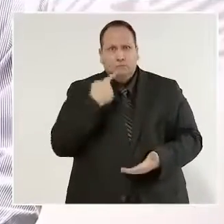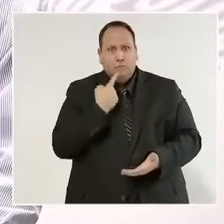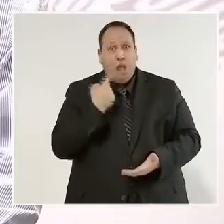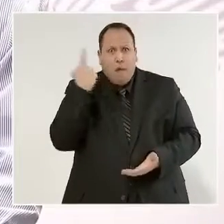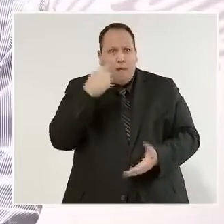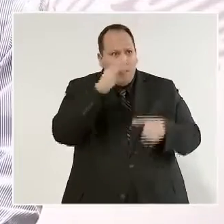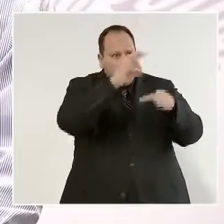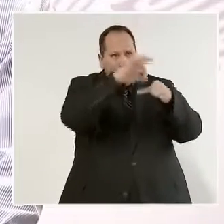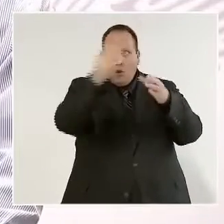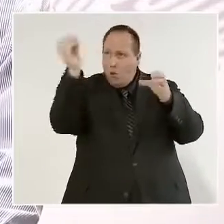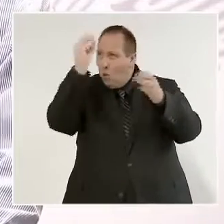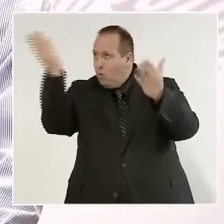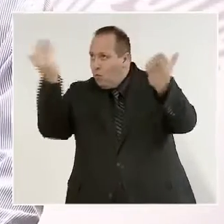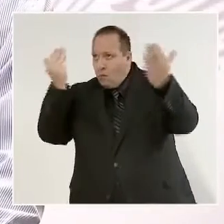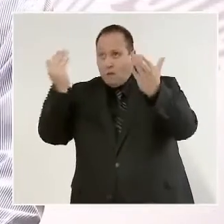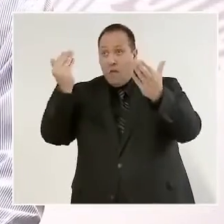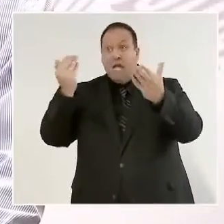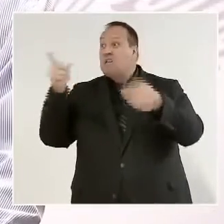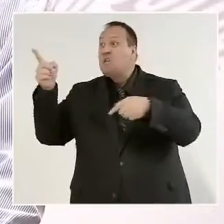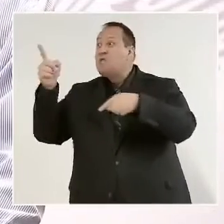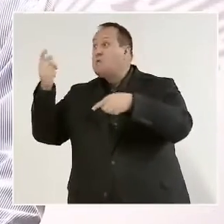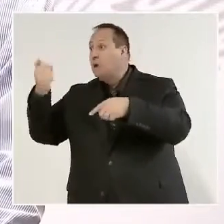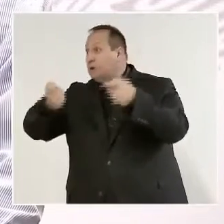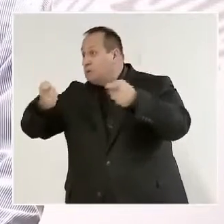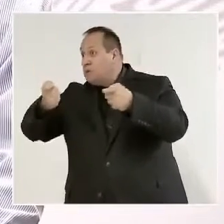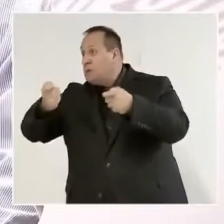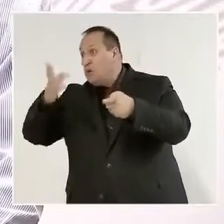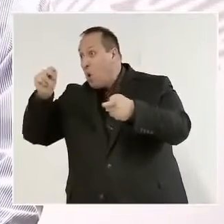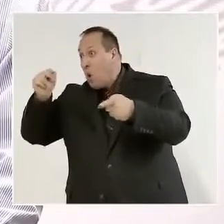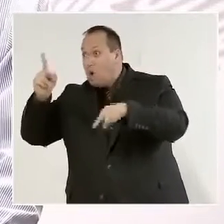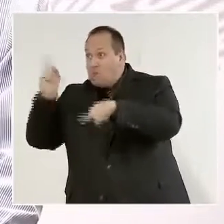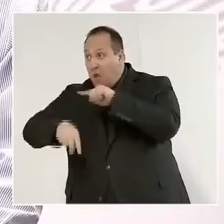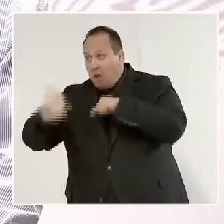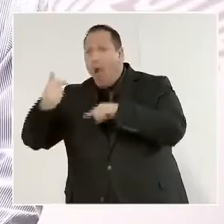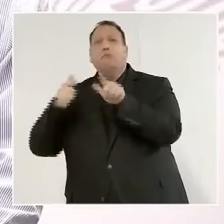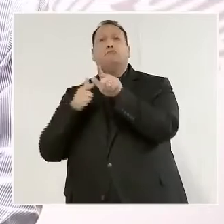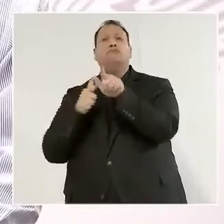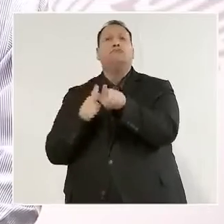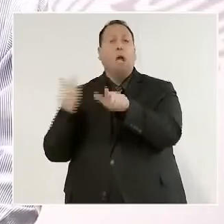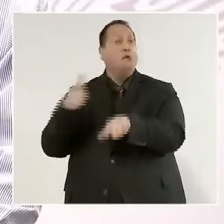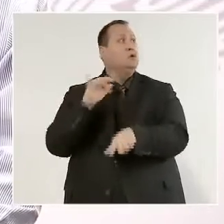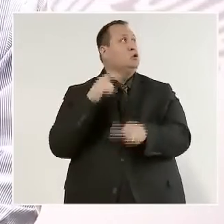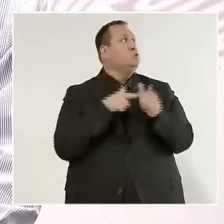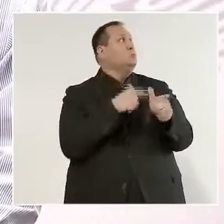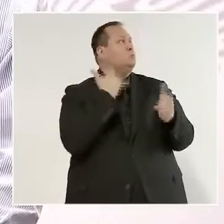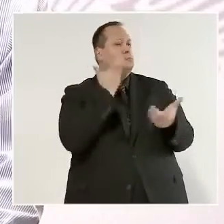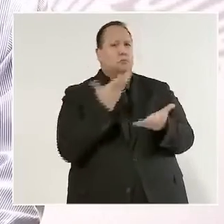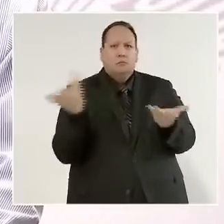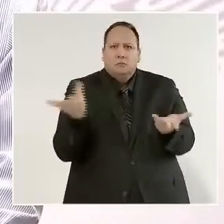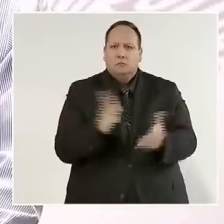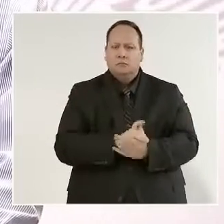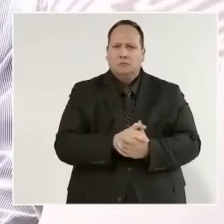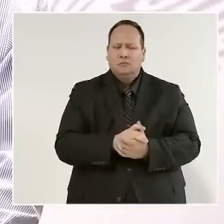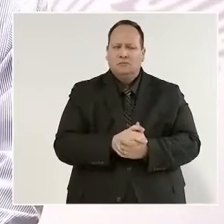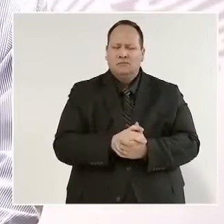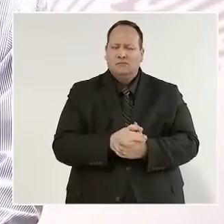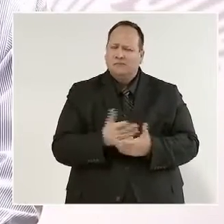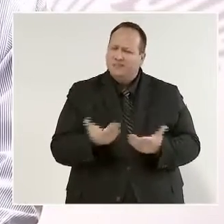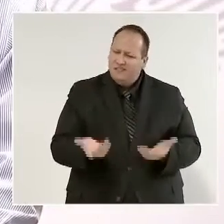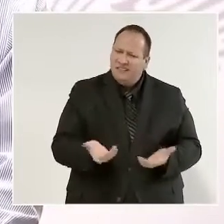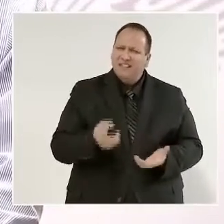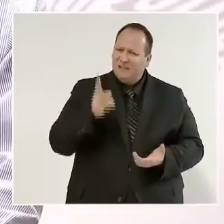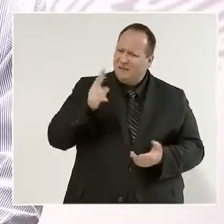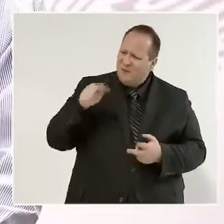aplique la revocación del mandato. No cabe duda